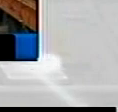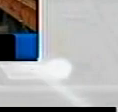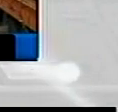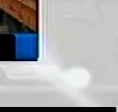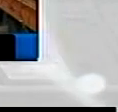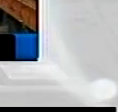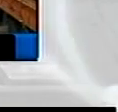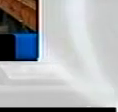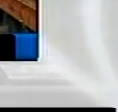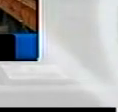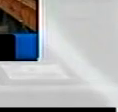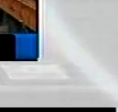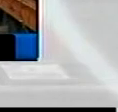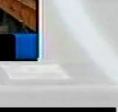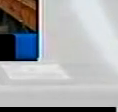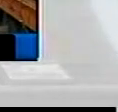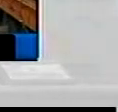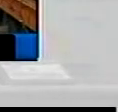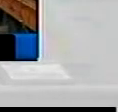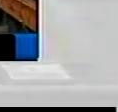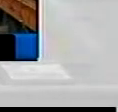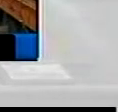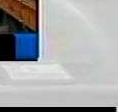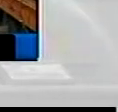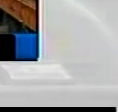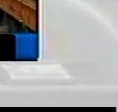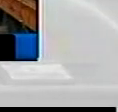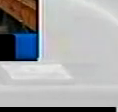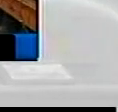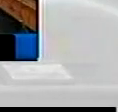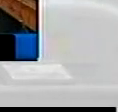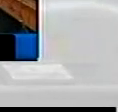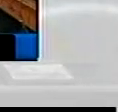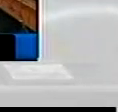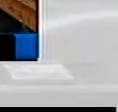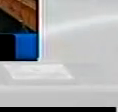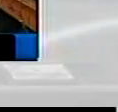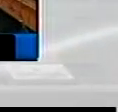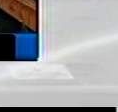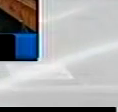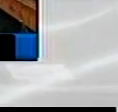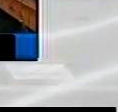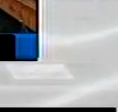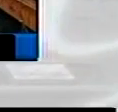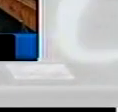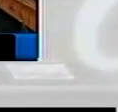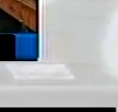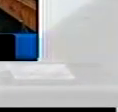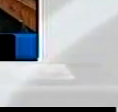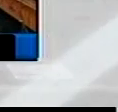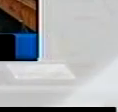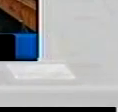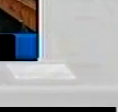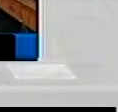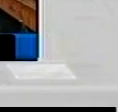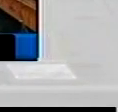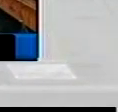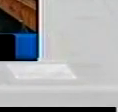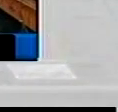Perú con miras al bicentenario. Esto ha sido organizado por el congresista William Monterola en el edificio